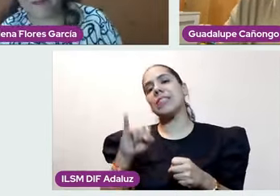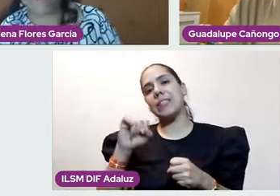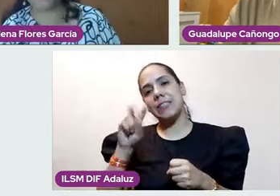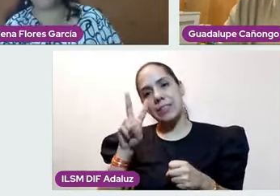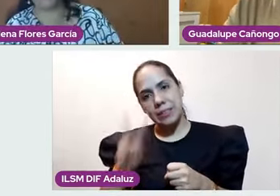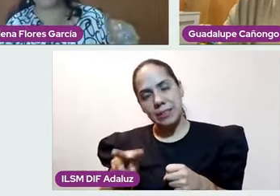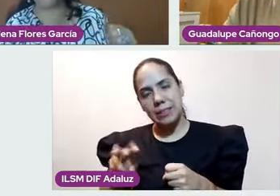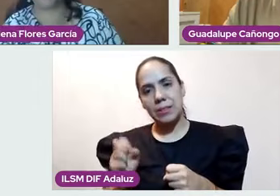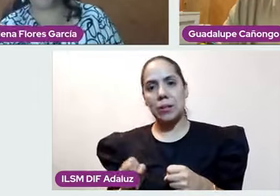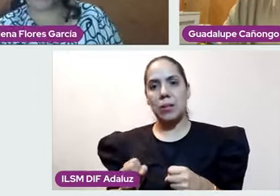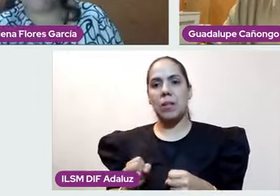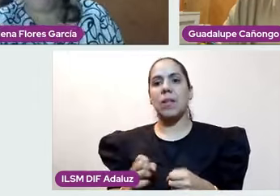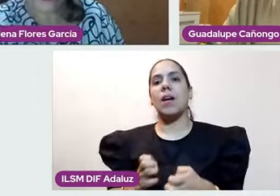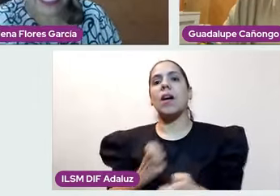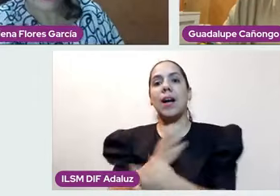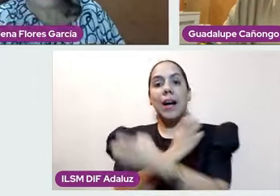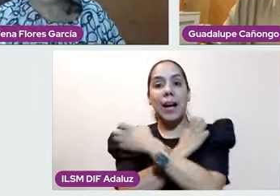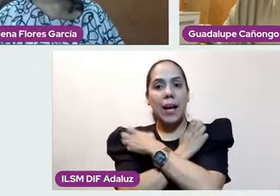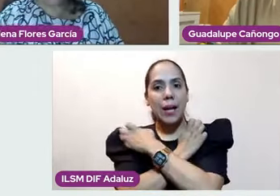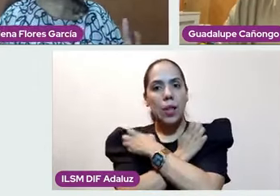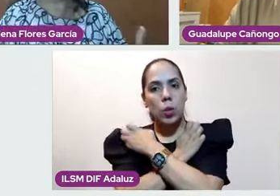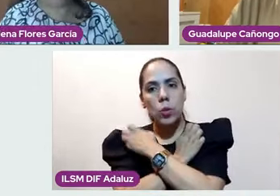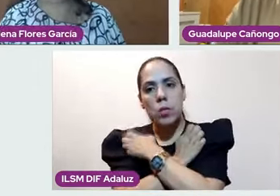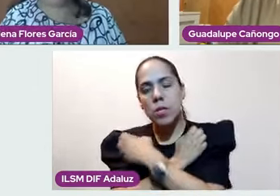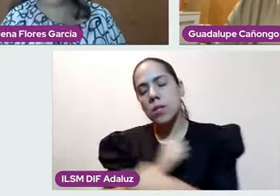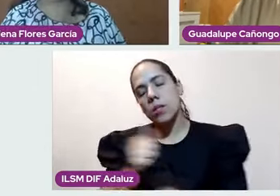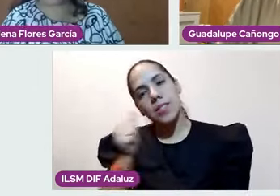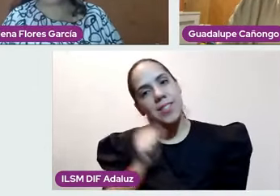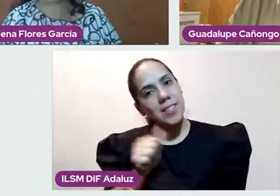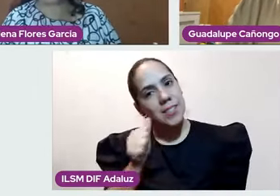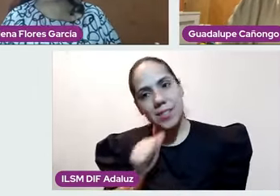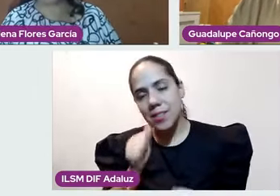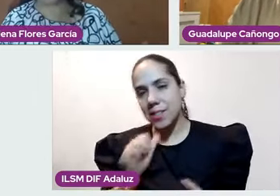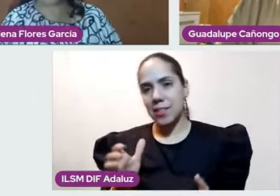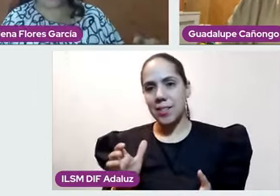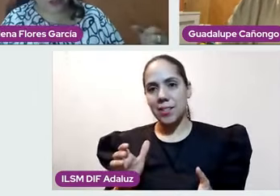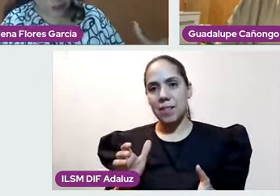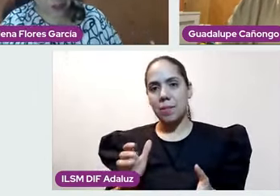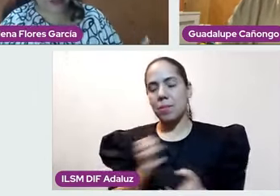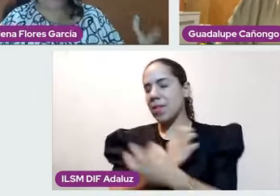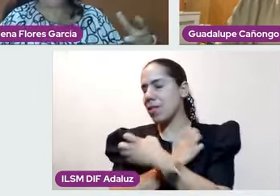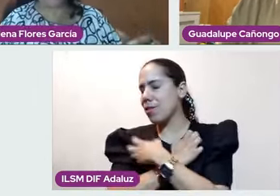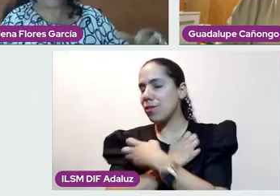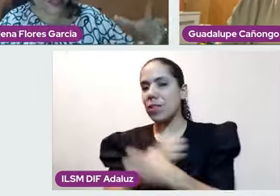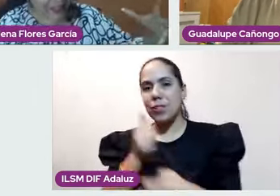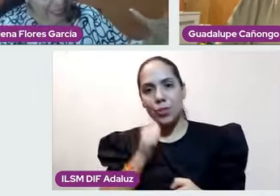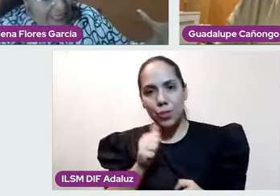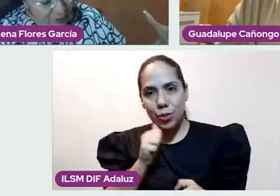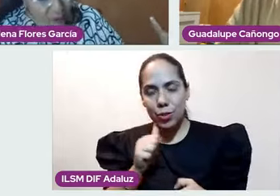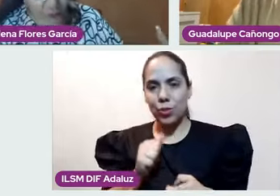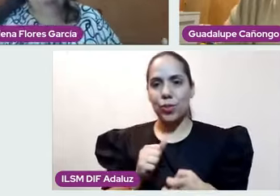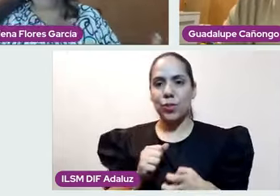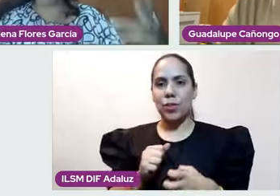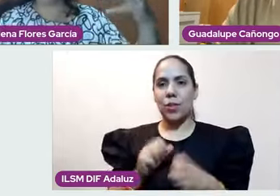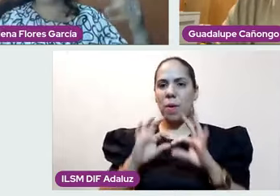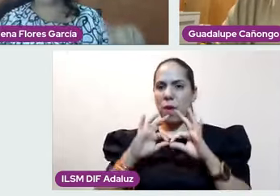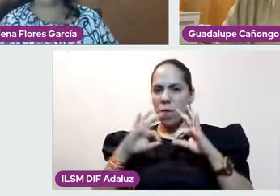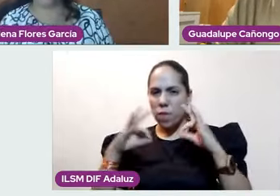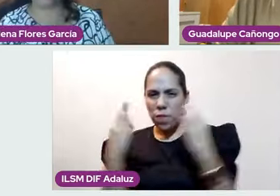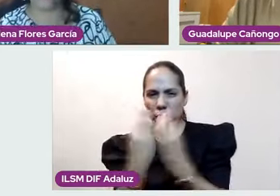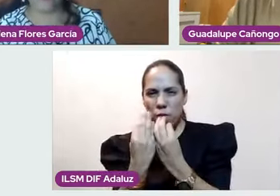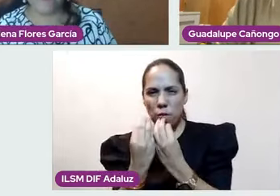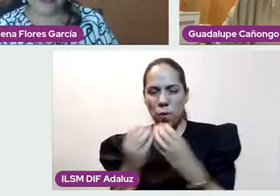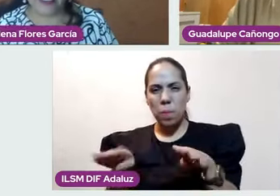siempre, siempre educación, porque si nos formamos en sororidad, si nos formamos en solidaridad, nos formamos